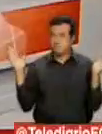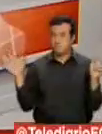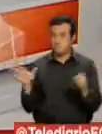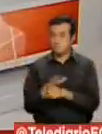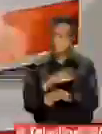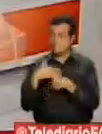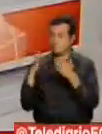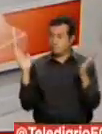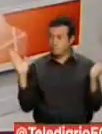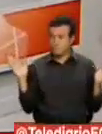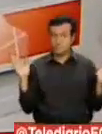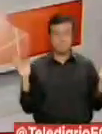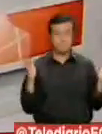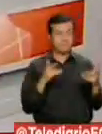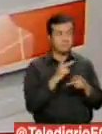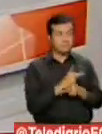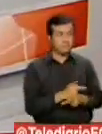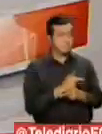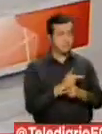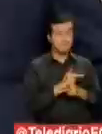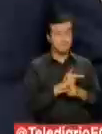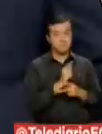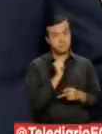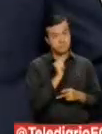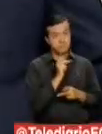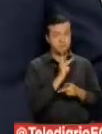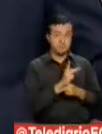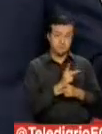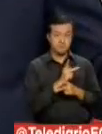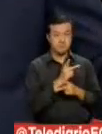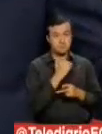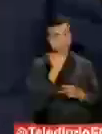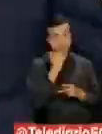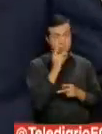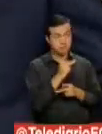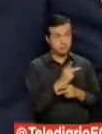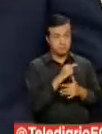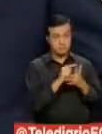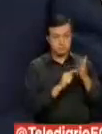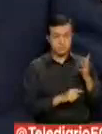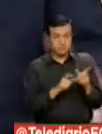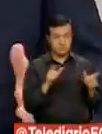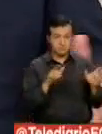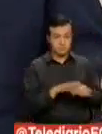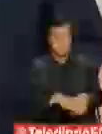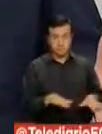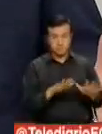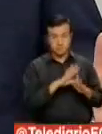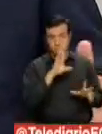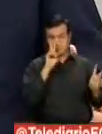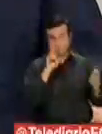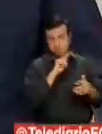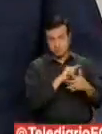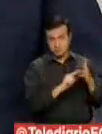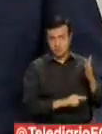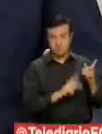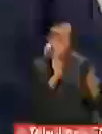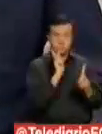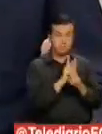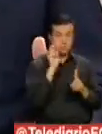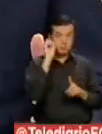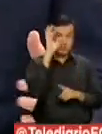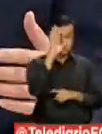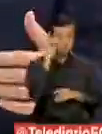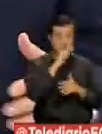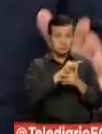absoluto y una defensa relativa de los productores locales en todos los ámbitos, no solo en el ámbito